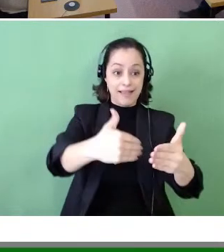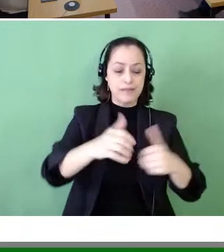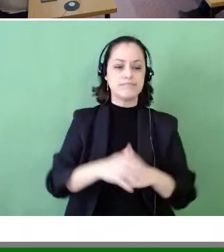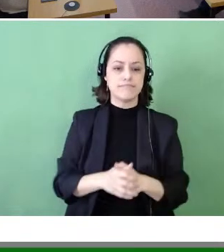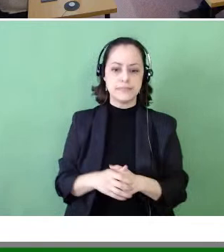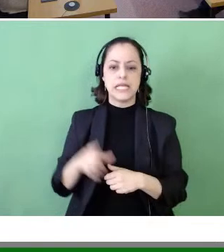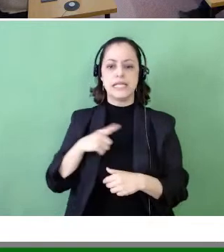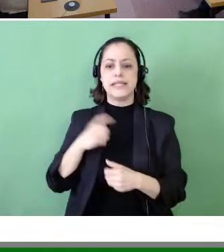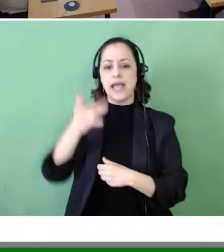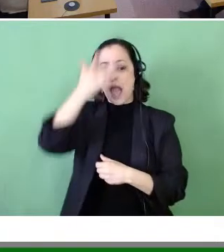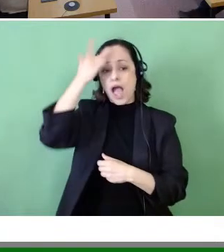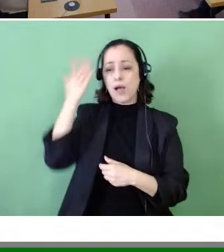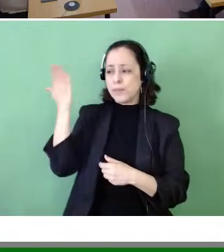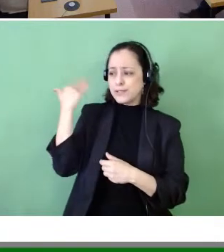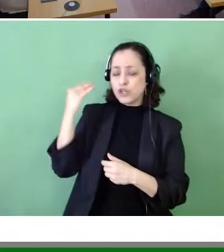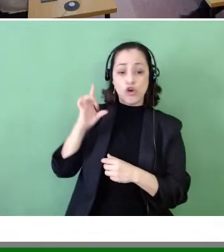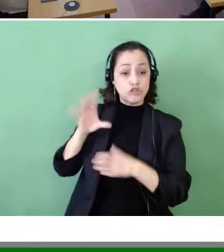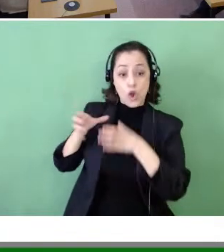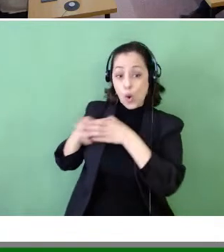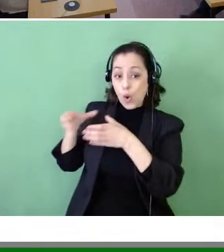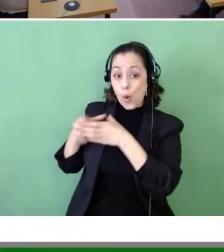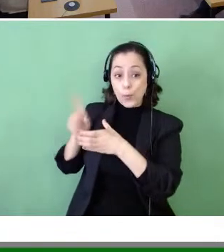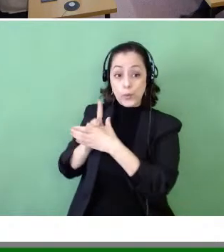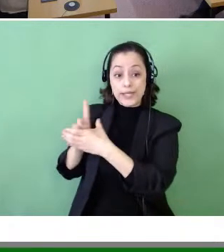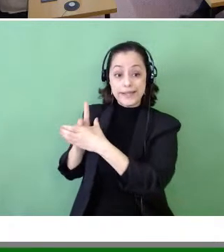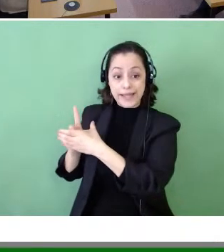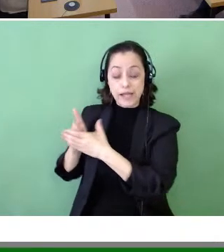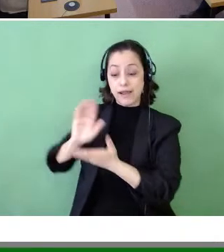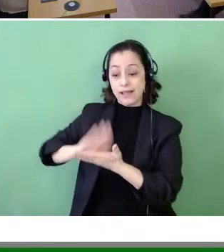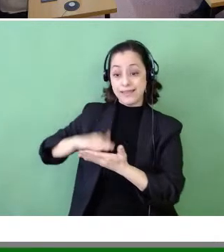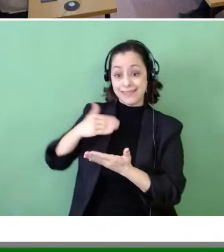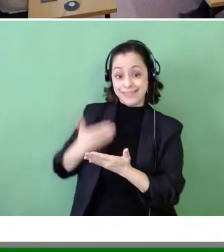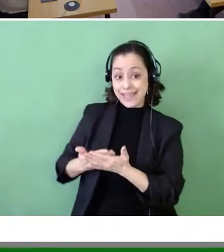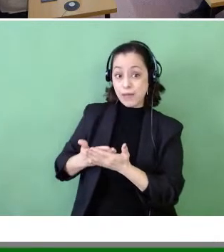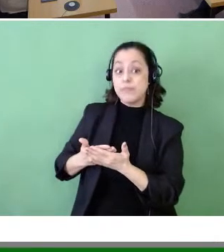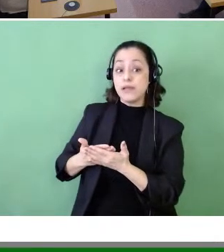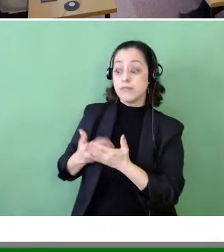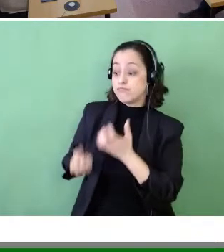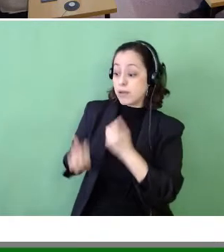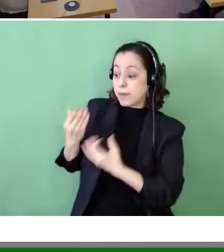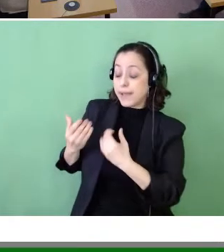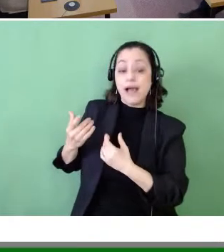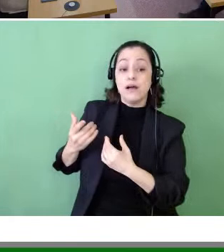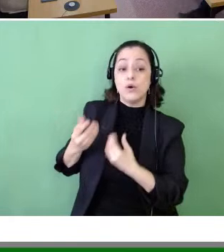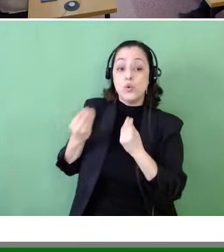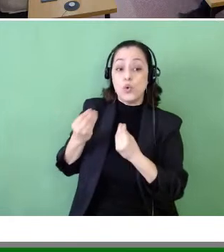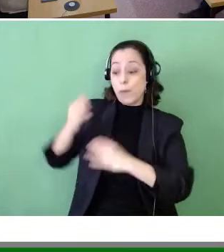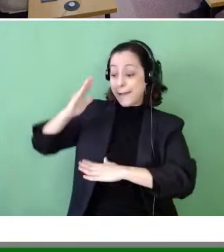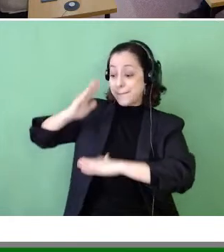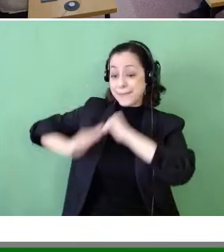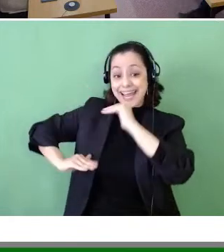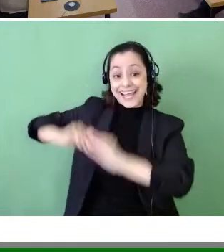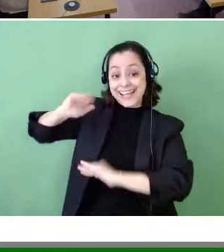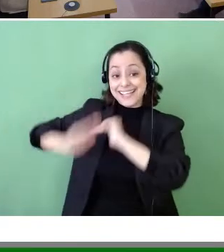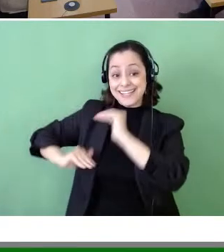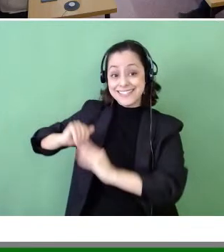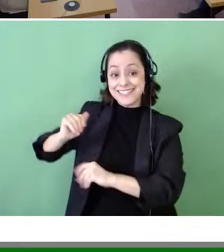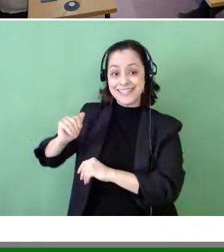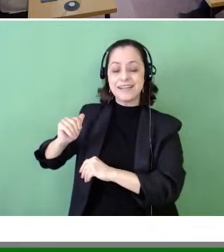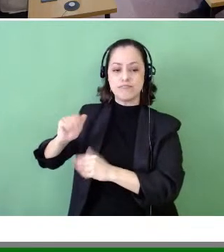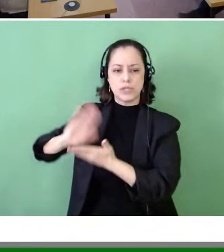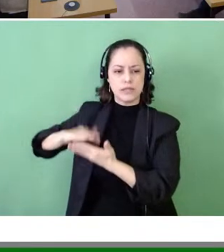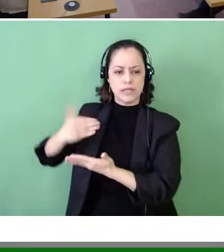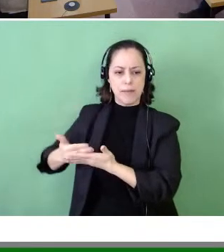contextos comunitarios, que denominamos como intérpretes prácticos, que son aquellos que no empezaron a trabajar sin formación ni